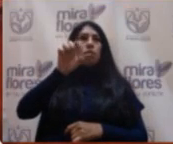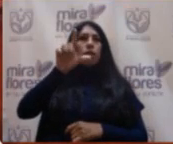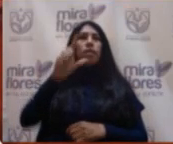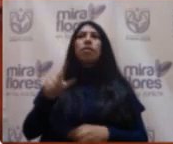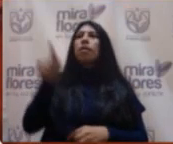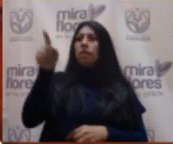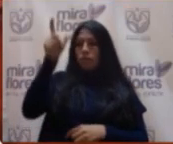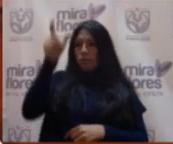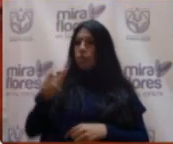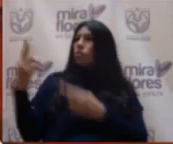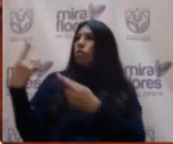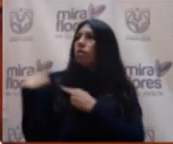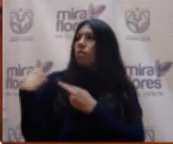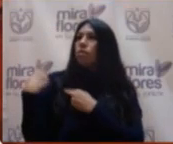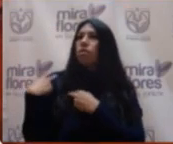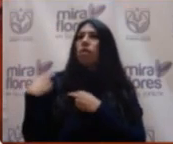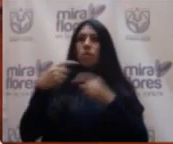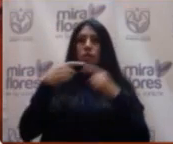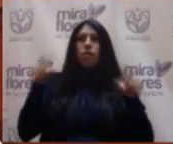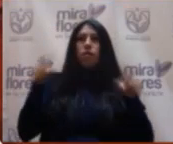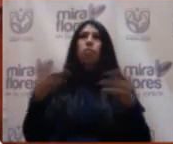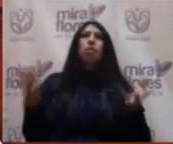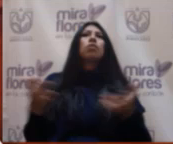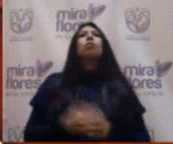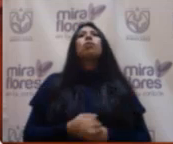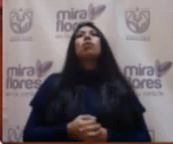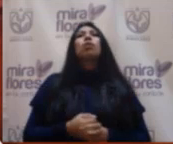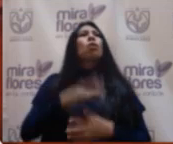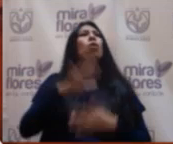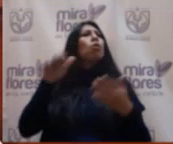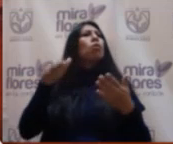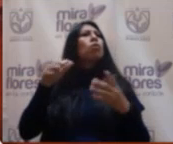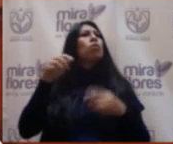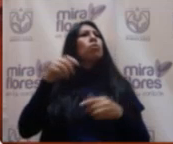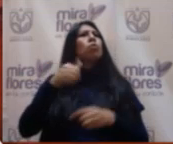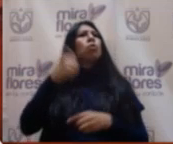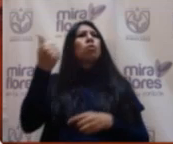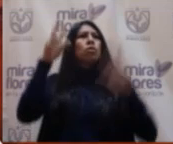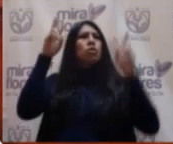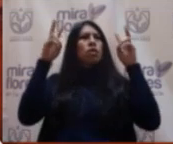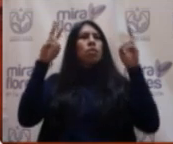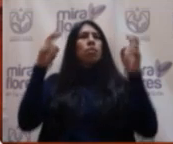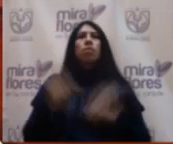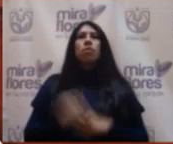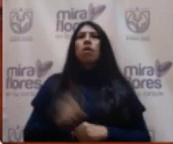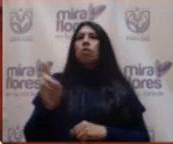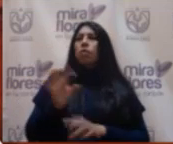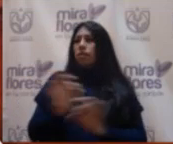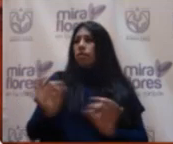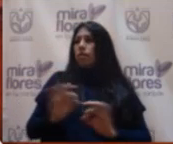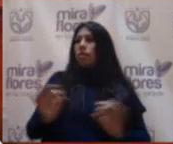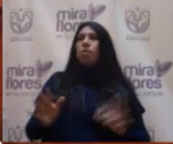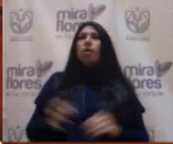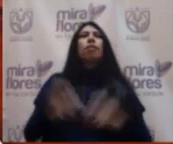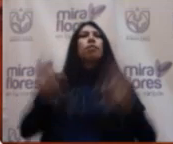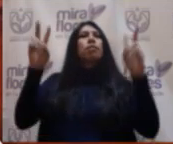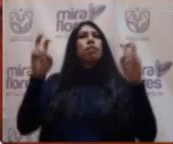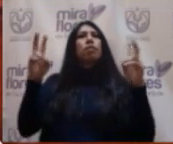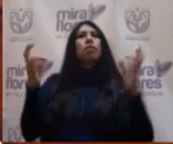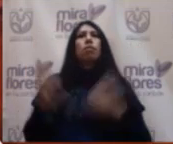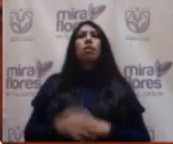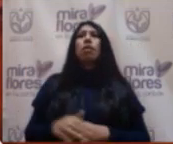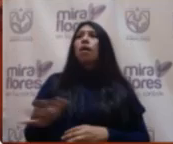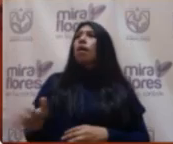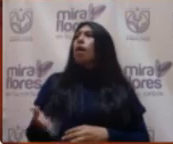responsable de tal información. Bueno, ¿tenemos algún otro tema más en despacho? No, señor. No ha habido más temas en despacho. ¿Hay